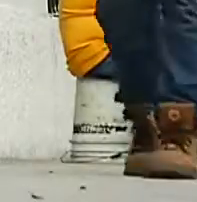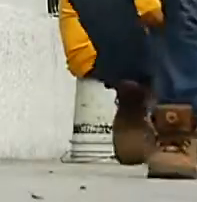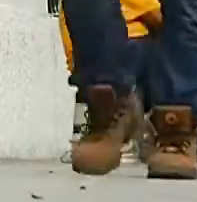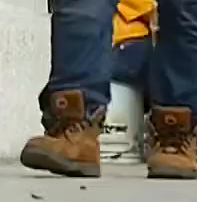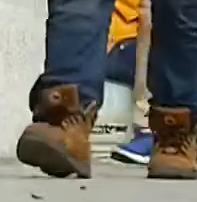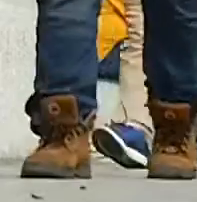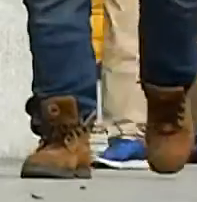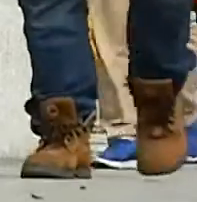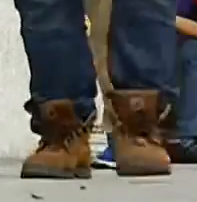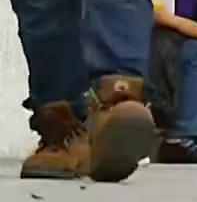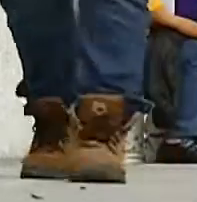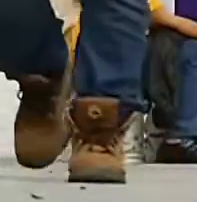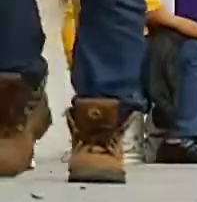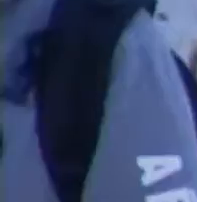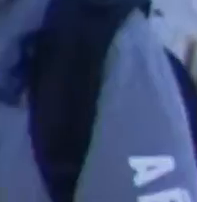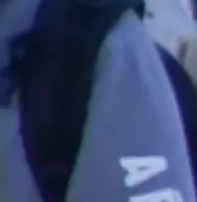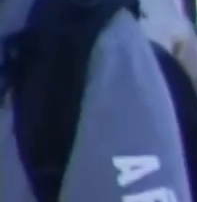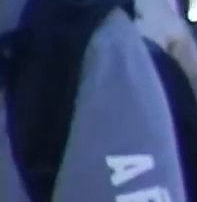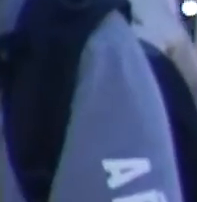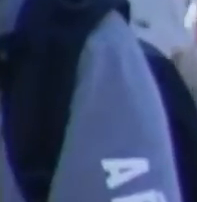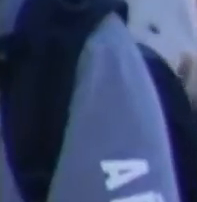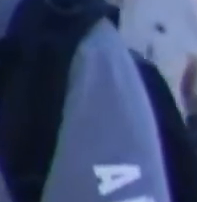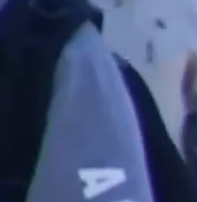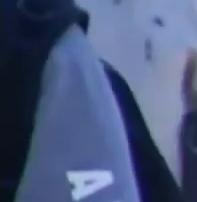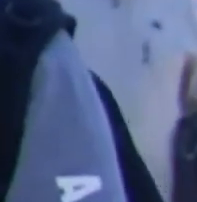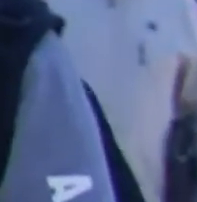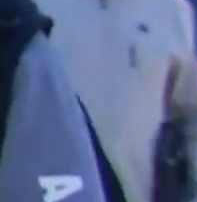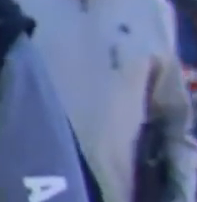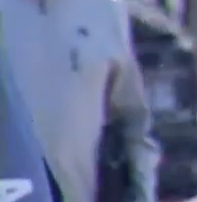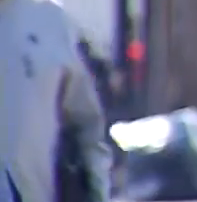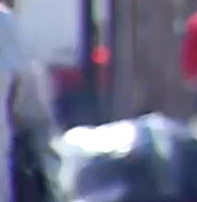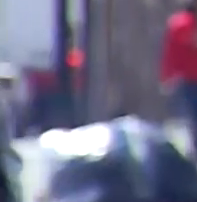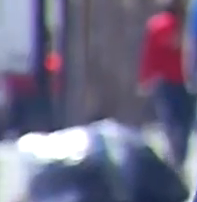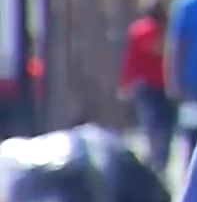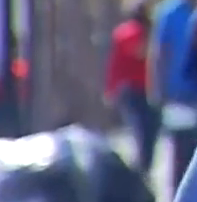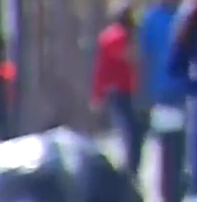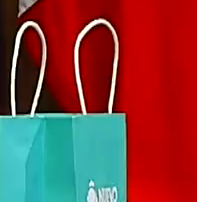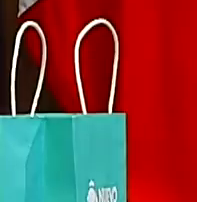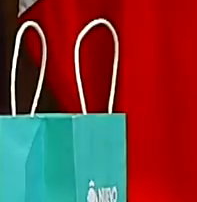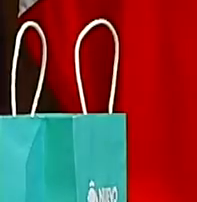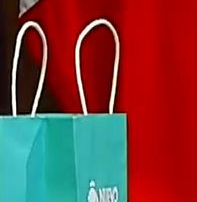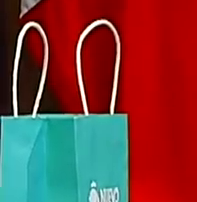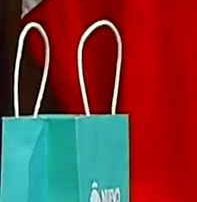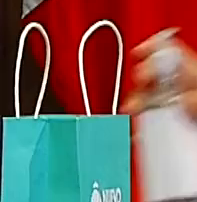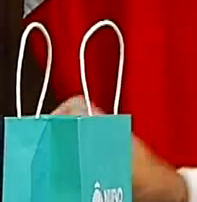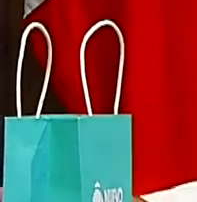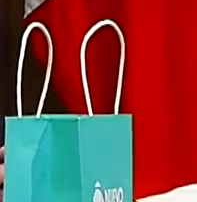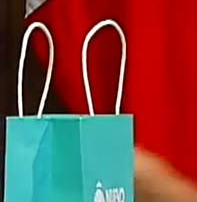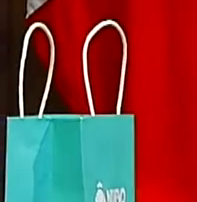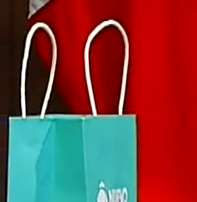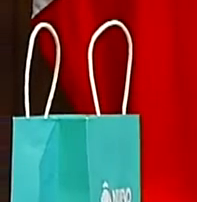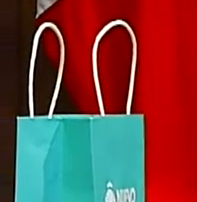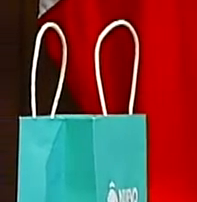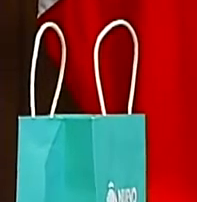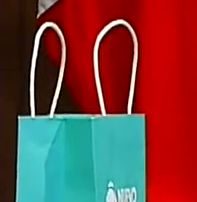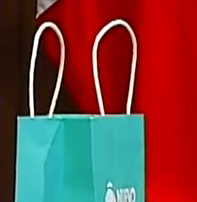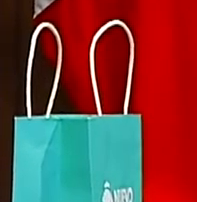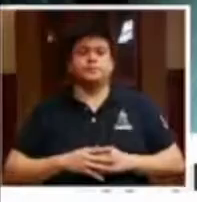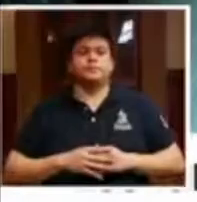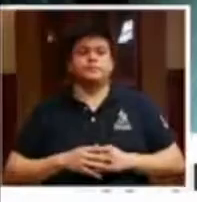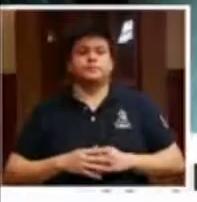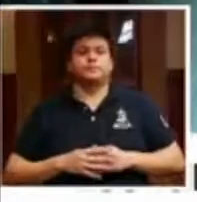pandemia como lo es el COVID-19, las personas que fuman se vuelven más vulnerables, así lo explicó el doctor Manuel de